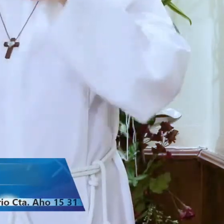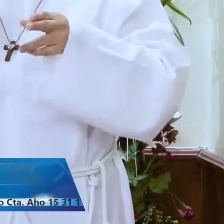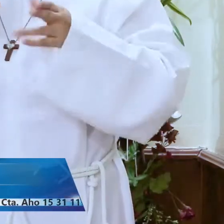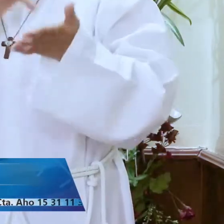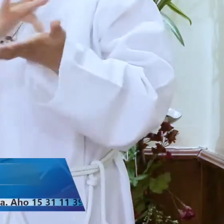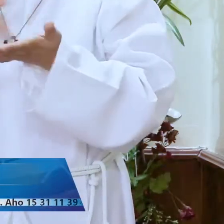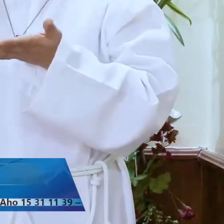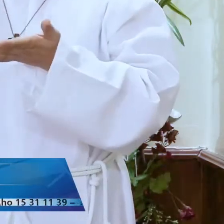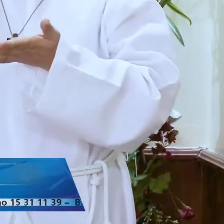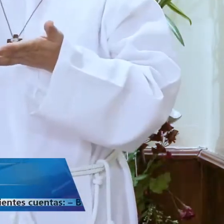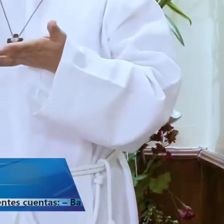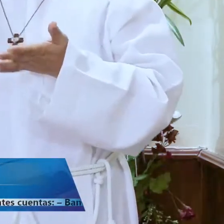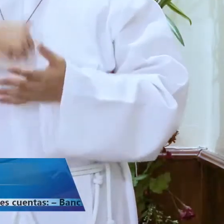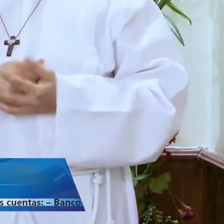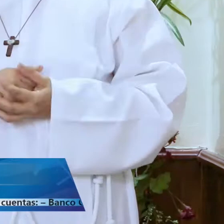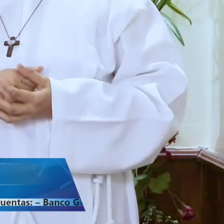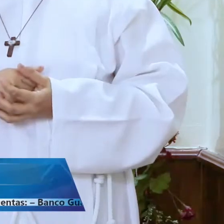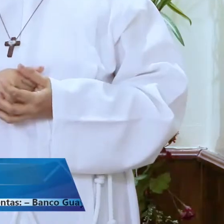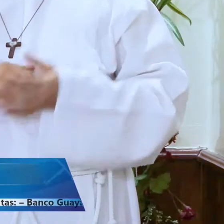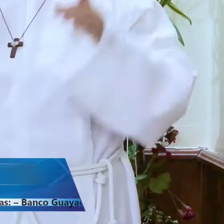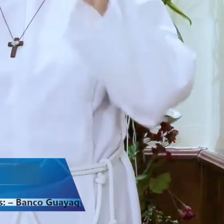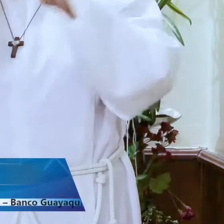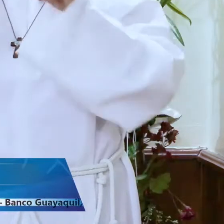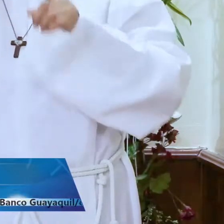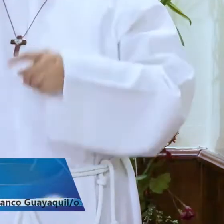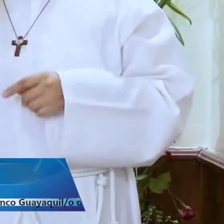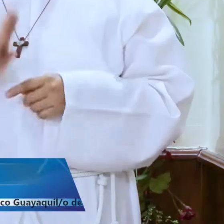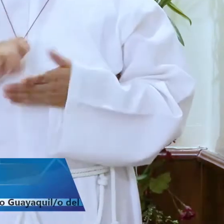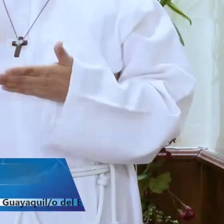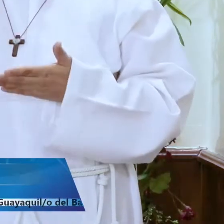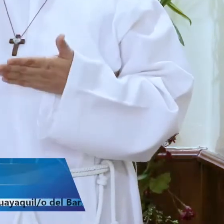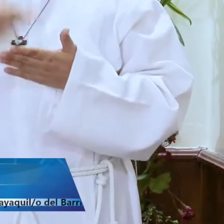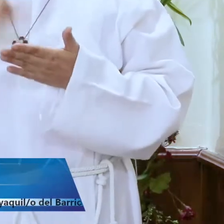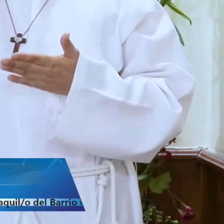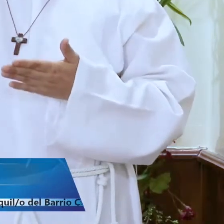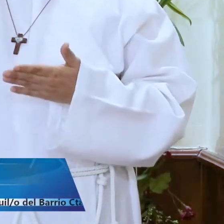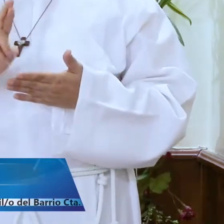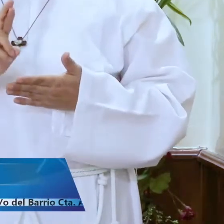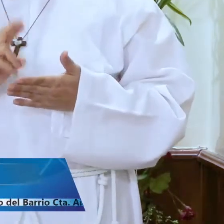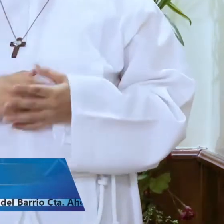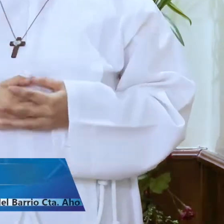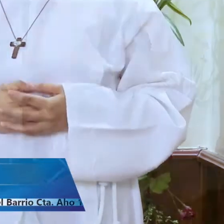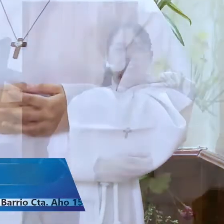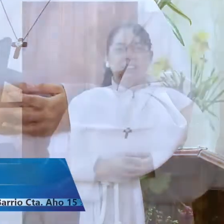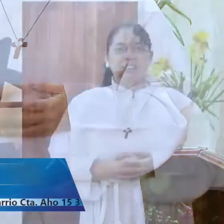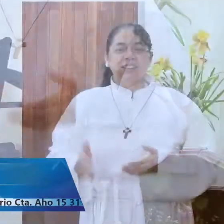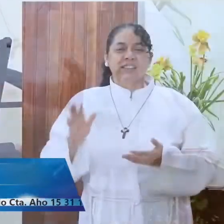espíritu palabra de dios te alabamos sr